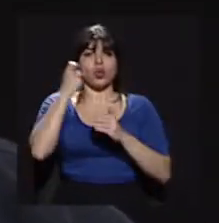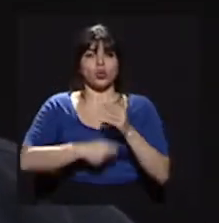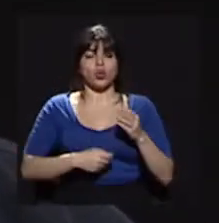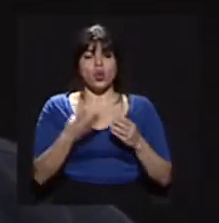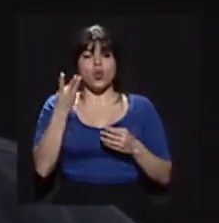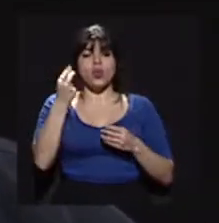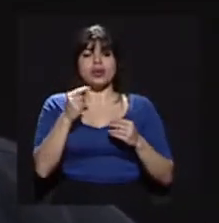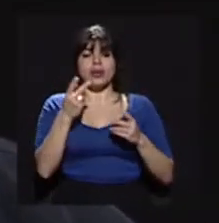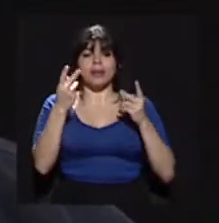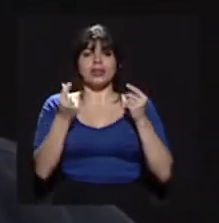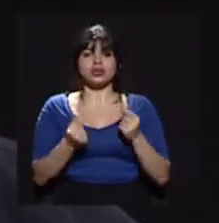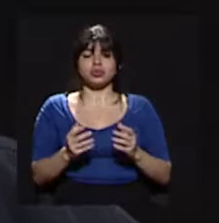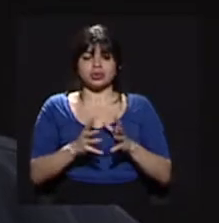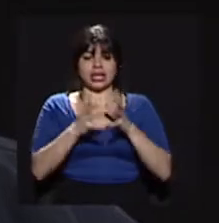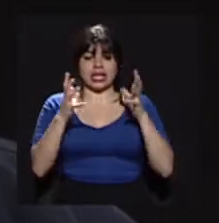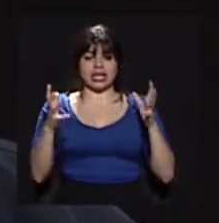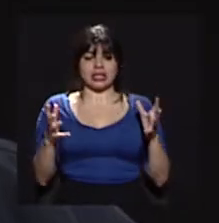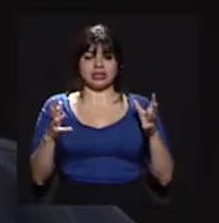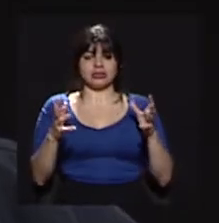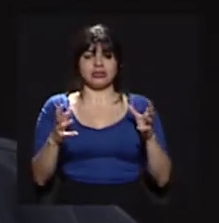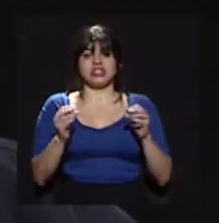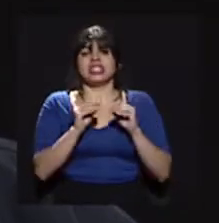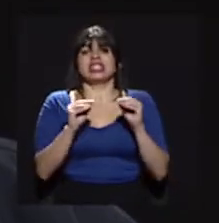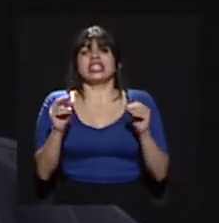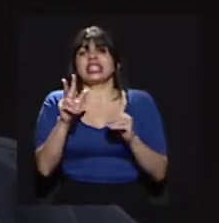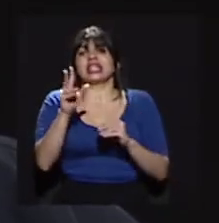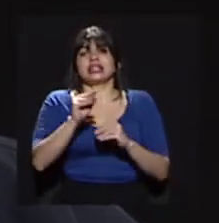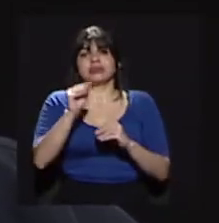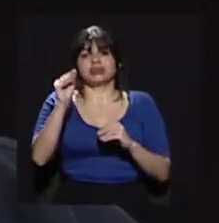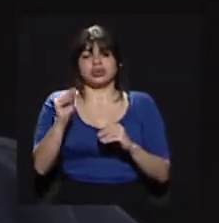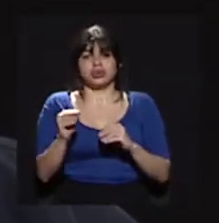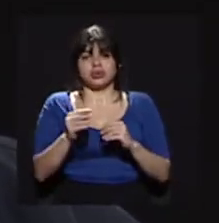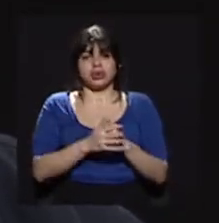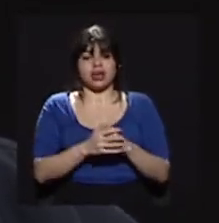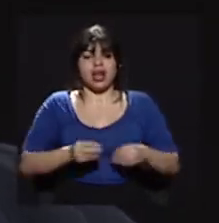cuánto creció el presupuesto probablemente ni siquiera llegue al 3%